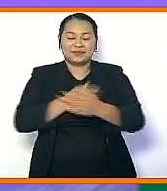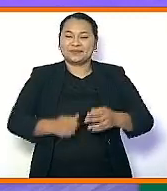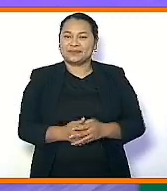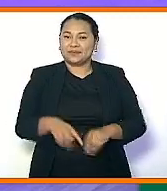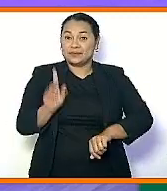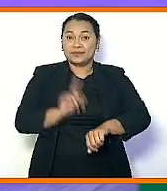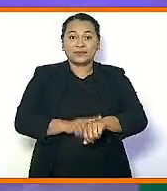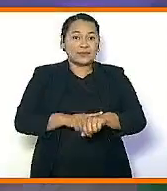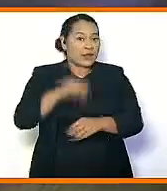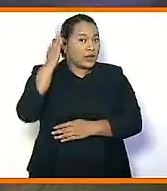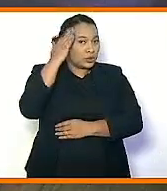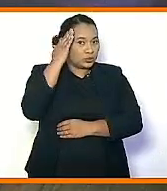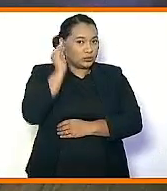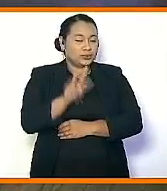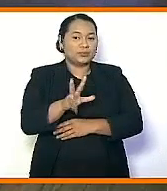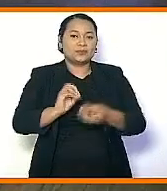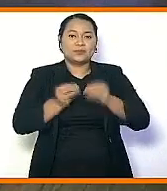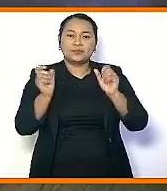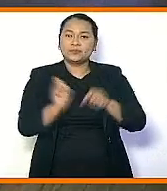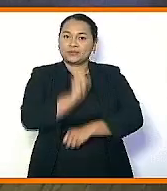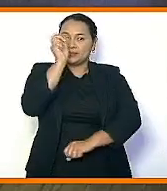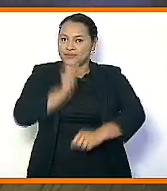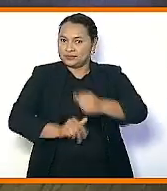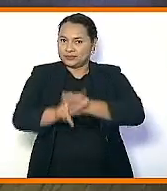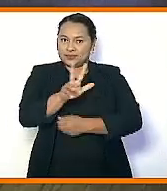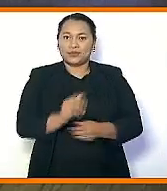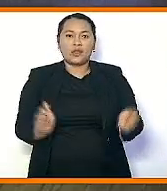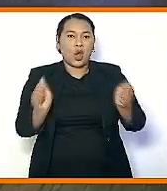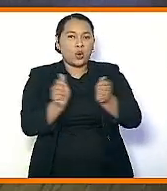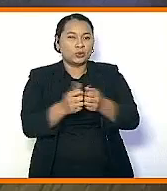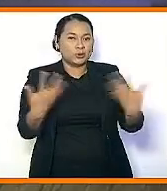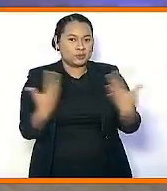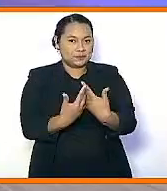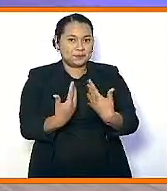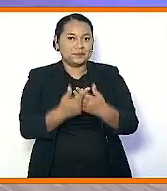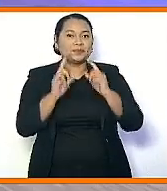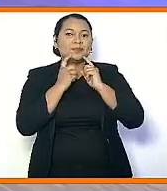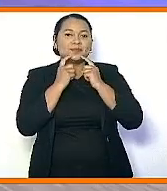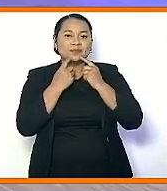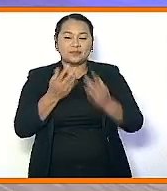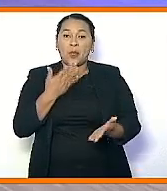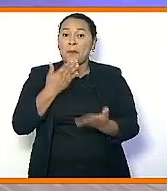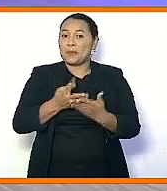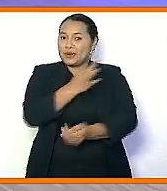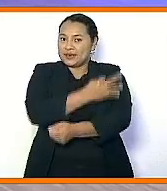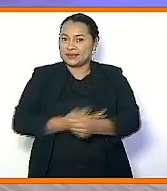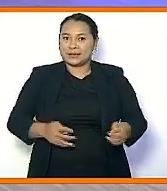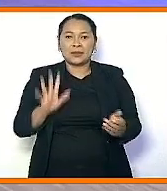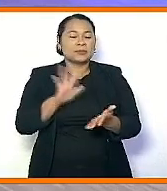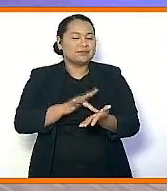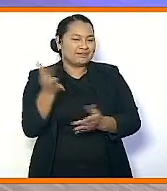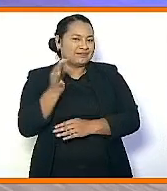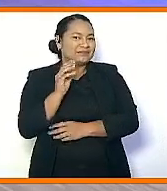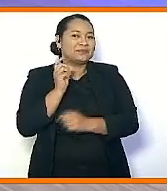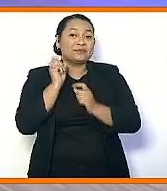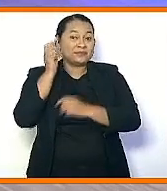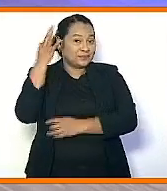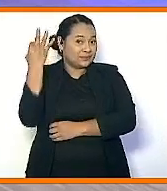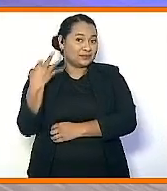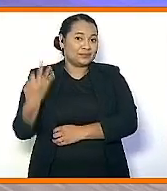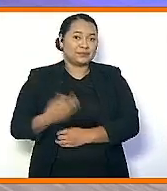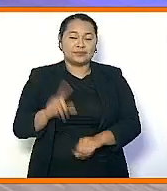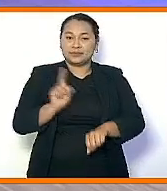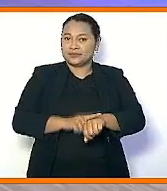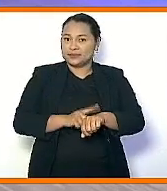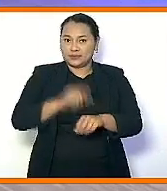Es momento de conocer tus tres números ganadores para Pega 3 junto a Tatiana. Buenas tardes, muchas gracias, Francini. Así es, y vamos a conocer cuáles son los